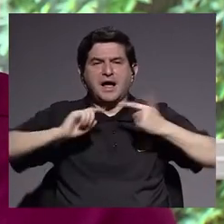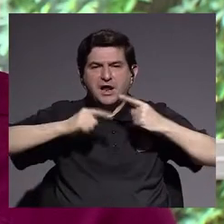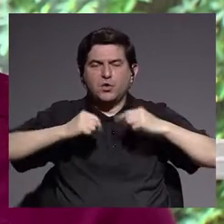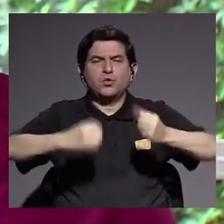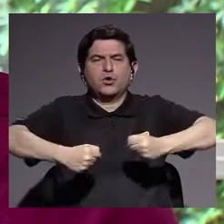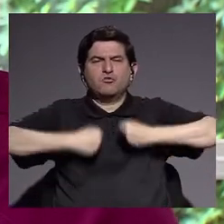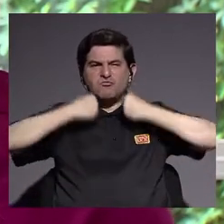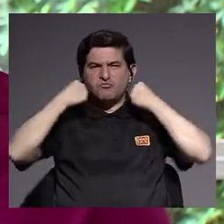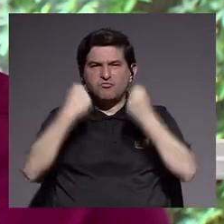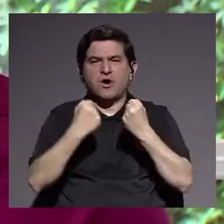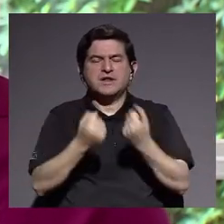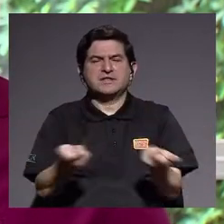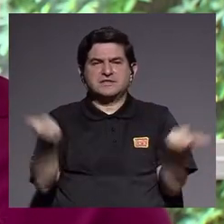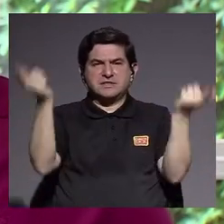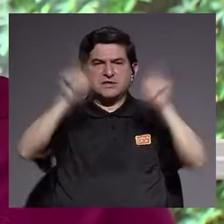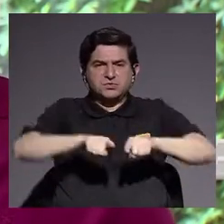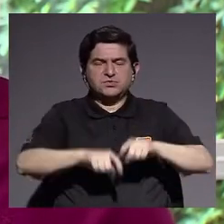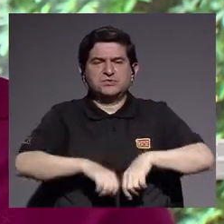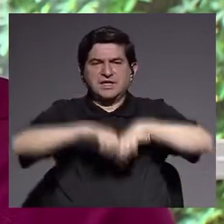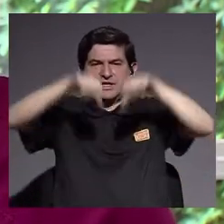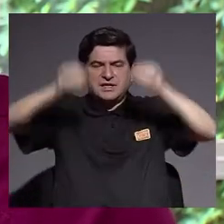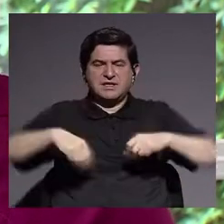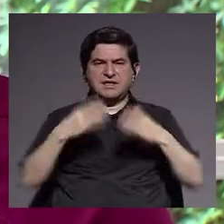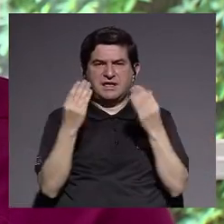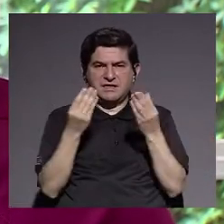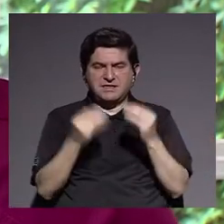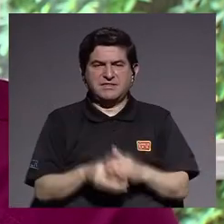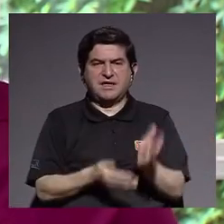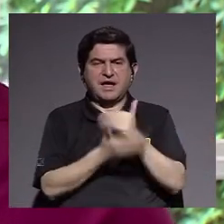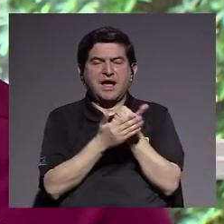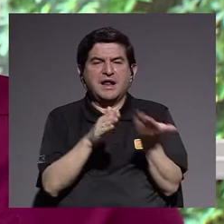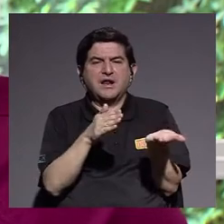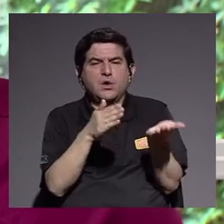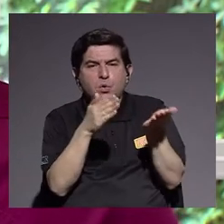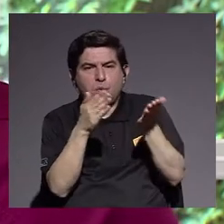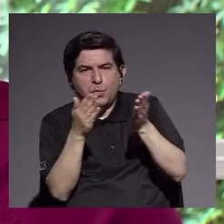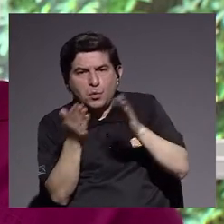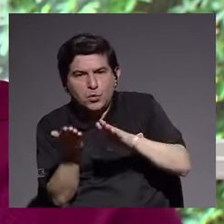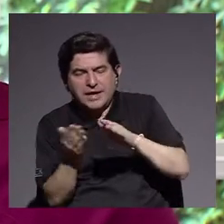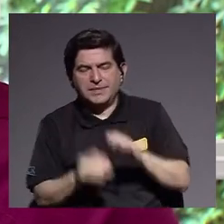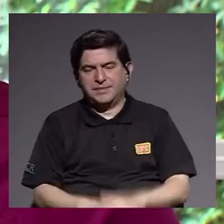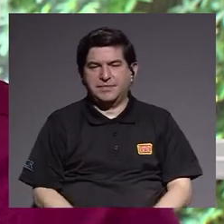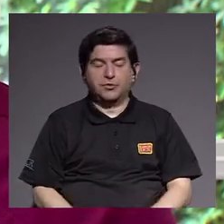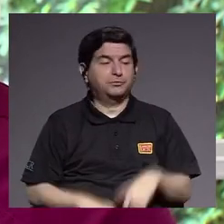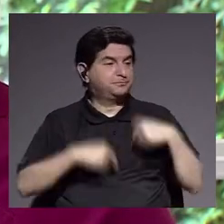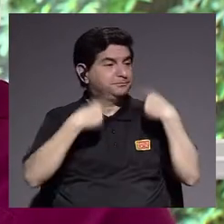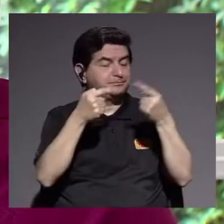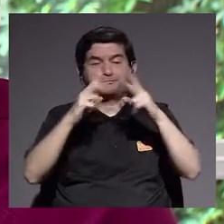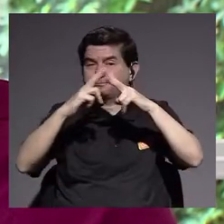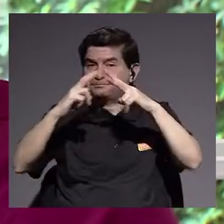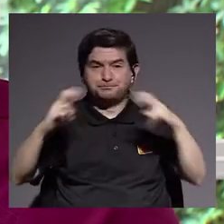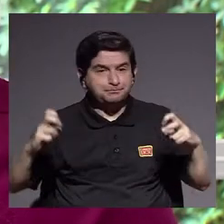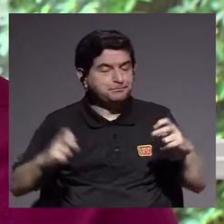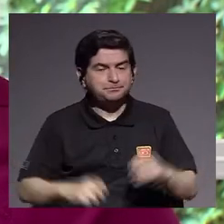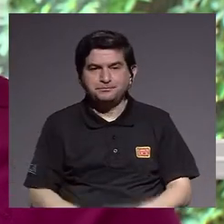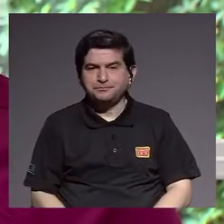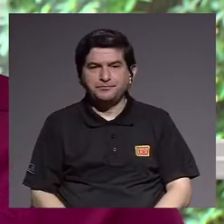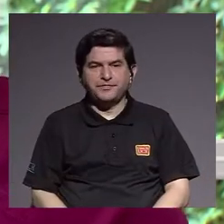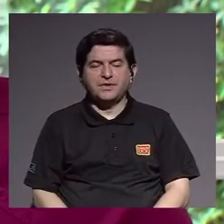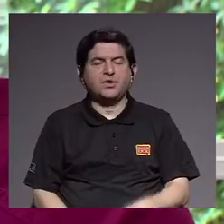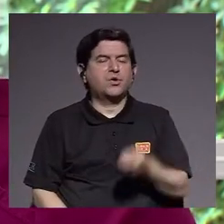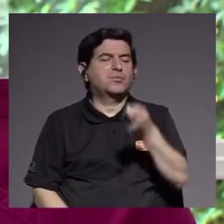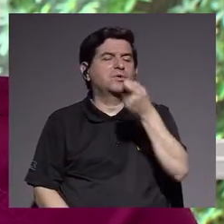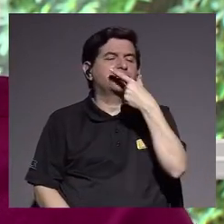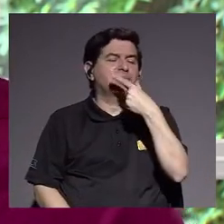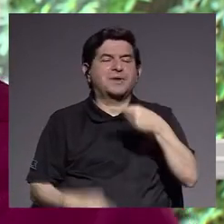porque algo duele algo donde fuerte algo está sucediendo a nivel del sistema nervioso algo se está muriendo por así decirlo como no nos dimos a realizar como